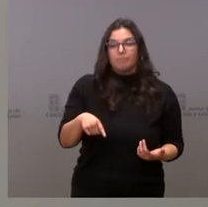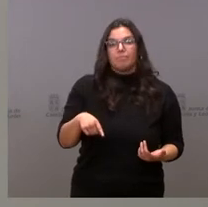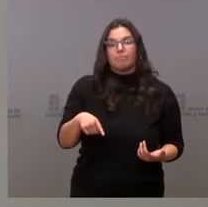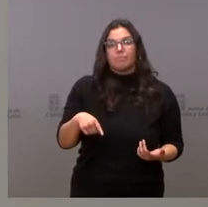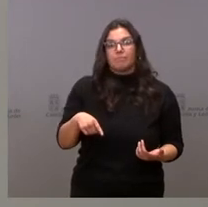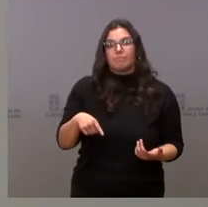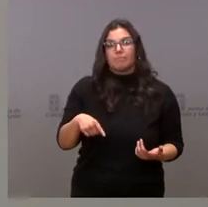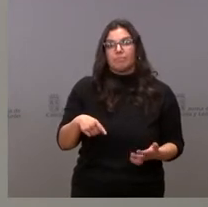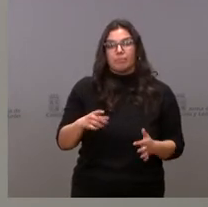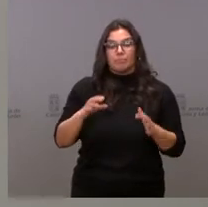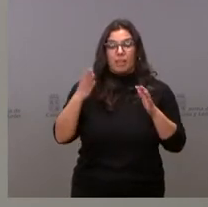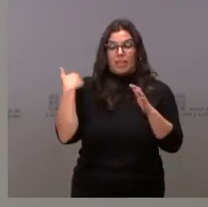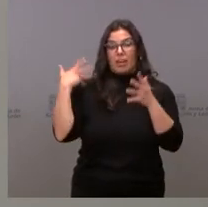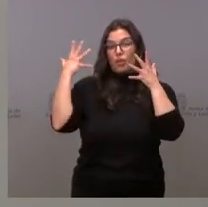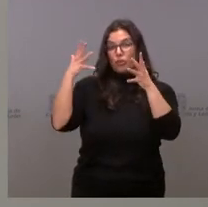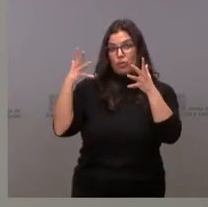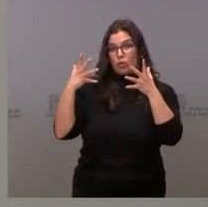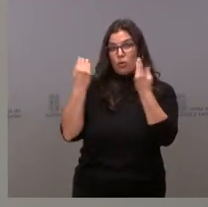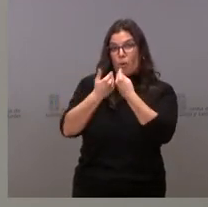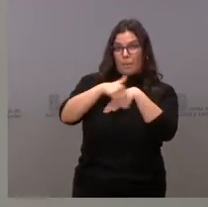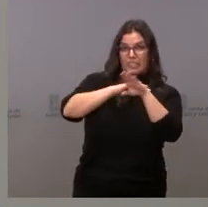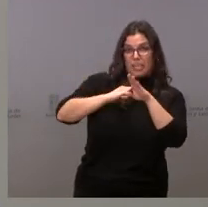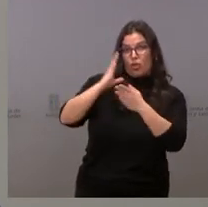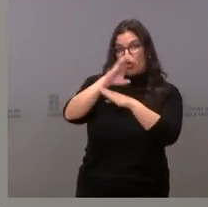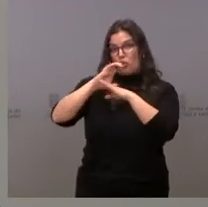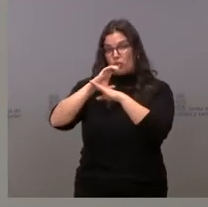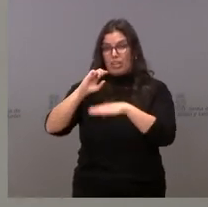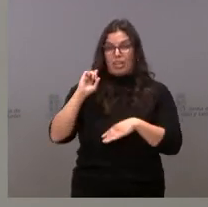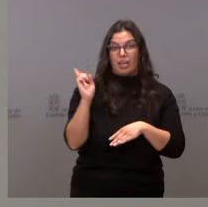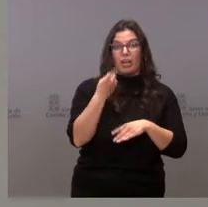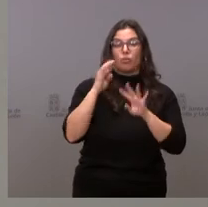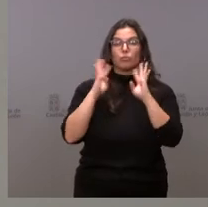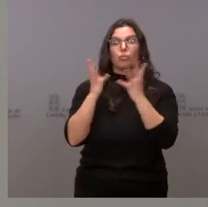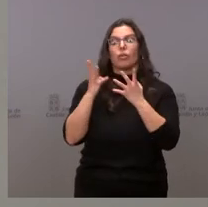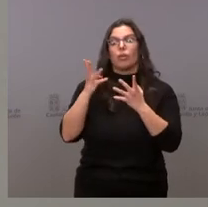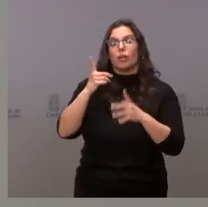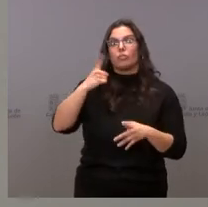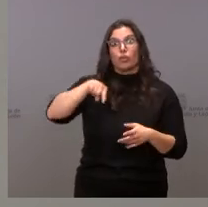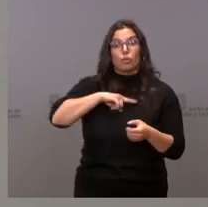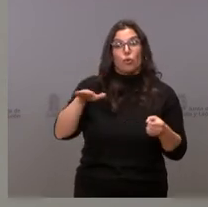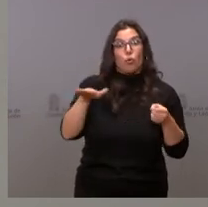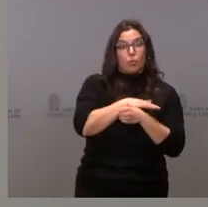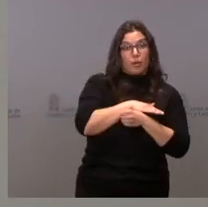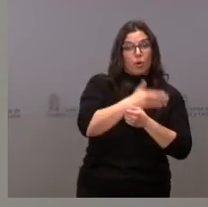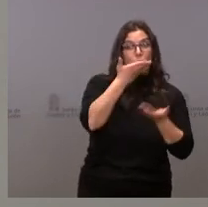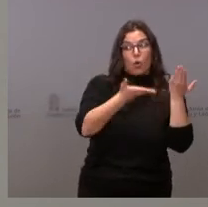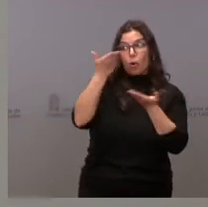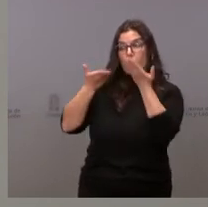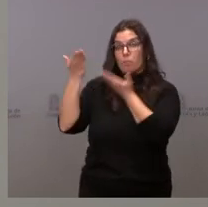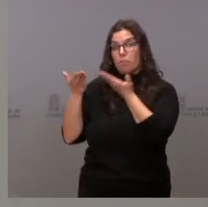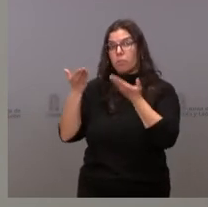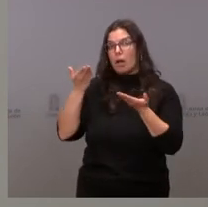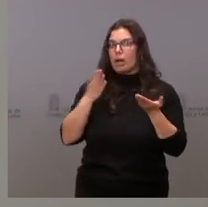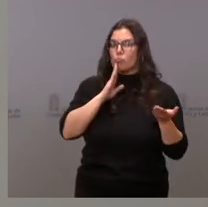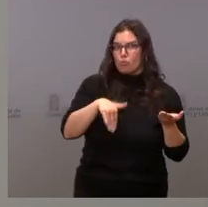se expuso ayer en el consejo interterritorial del sistema nacional de salud nuestra cobertura vacunal es floresta / es francamente